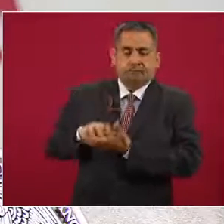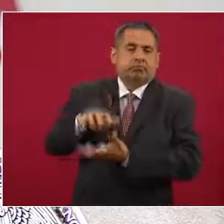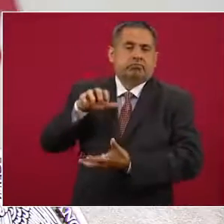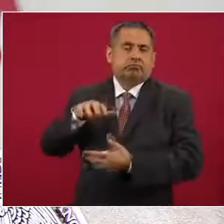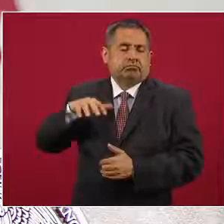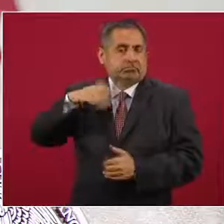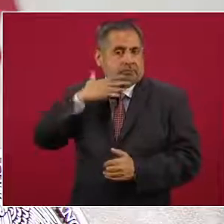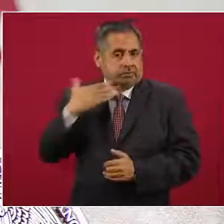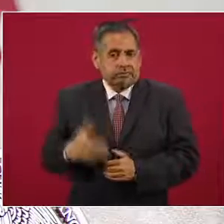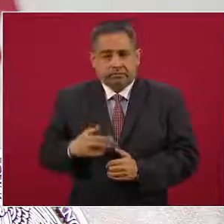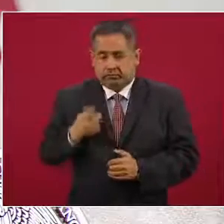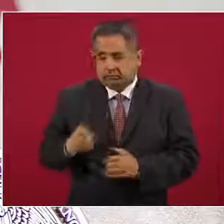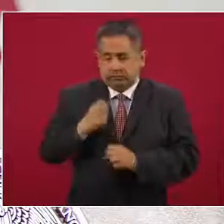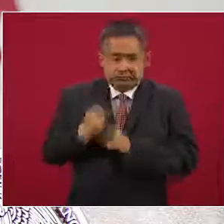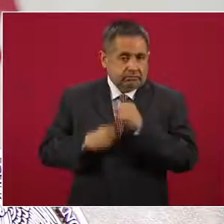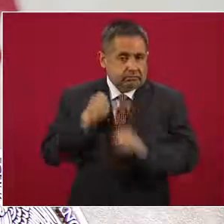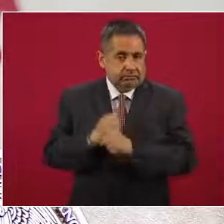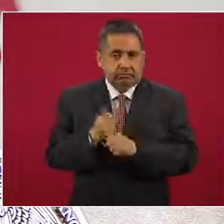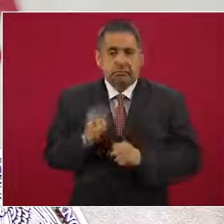En este año,